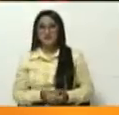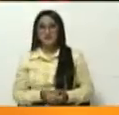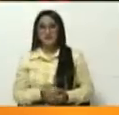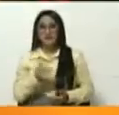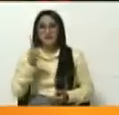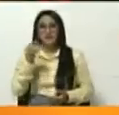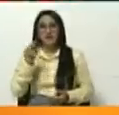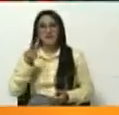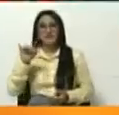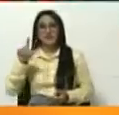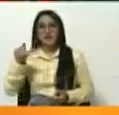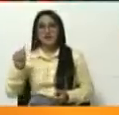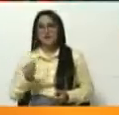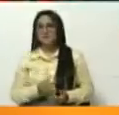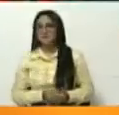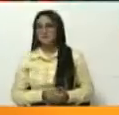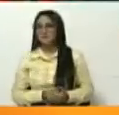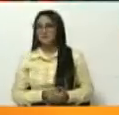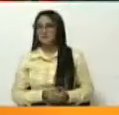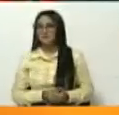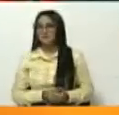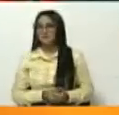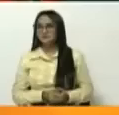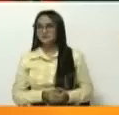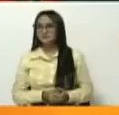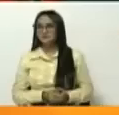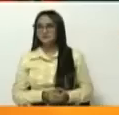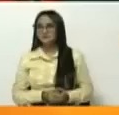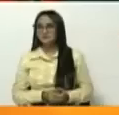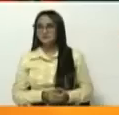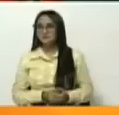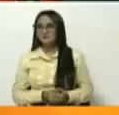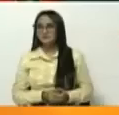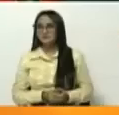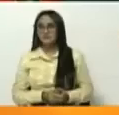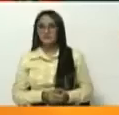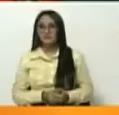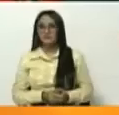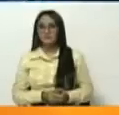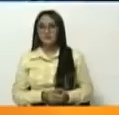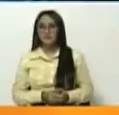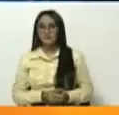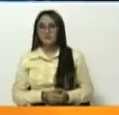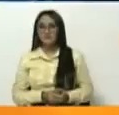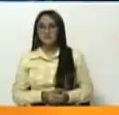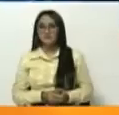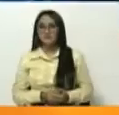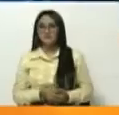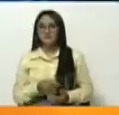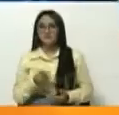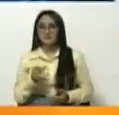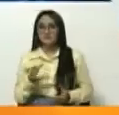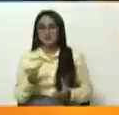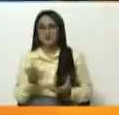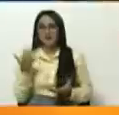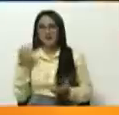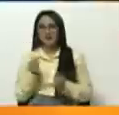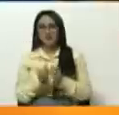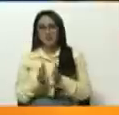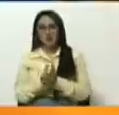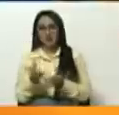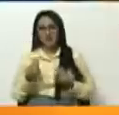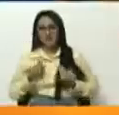Dávila. Dávila García. Él es de los Andes y después vive por allá por Anzoátegui,